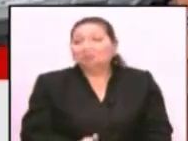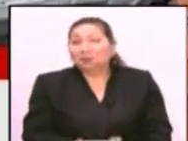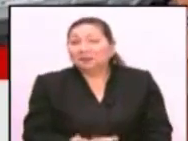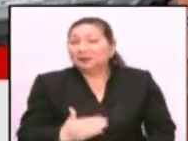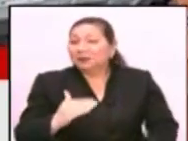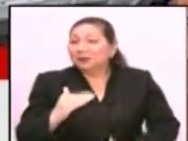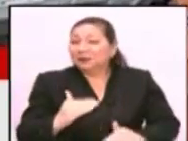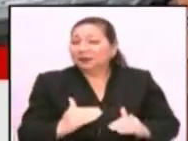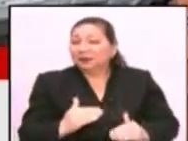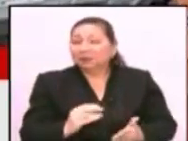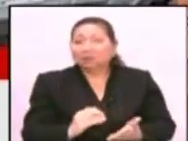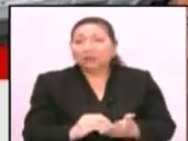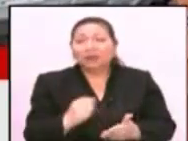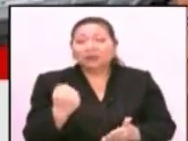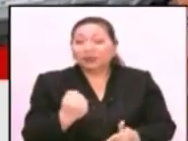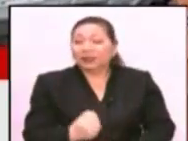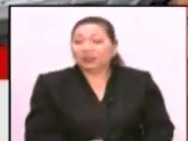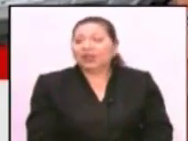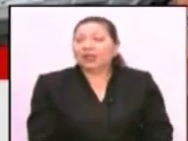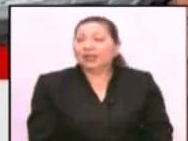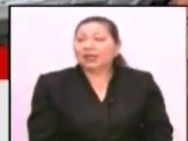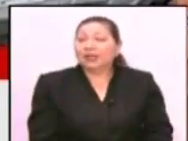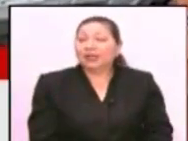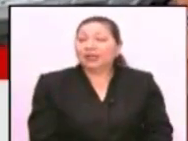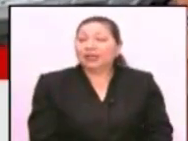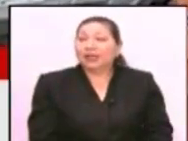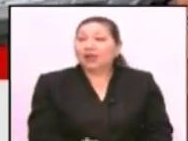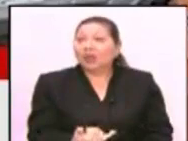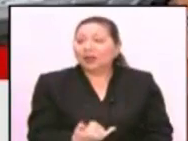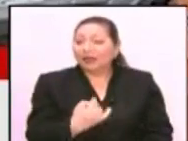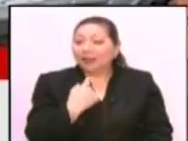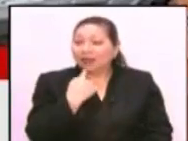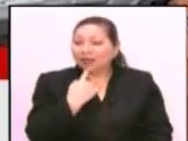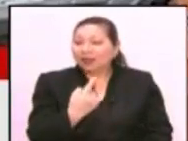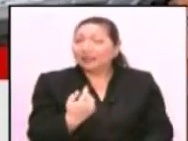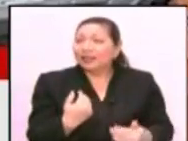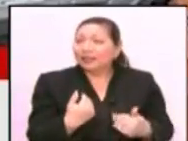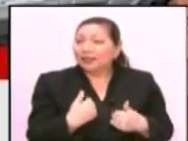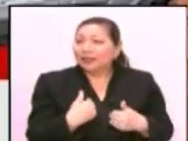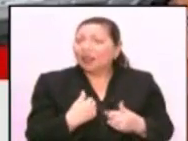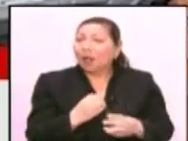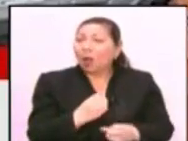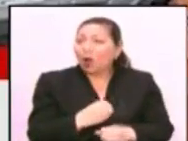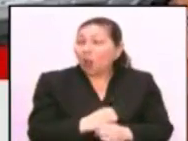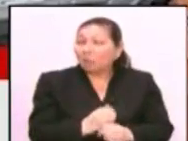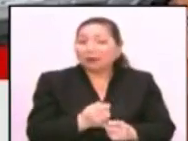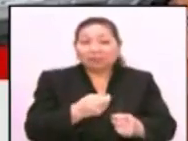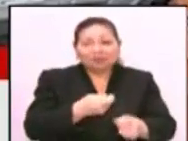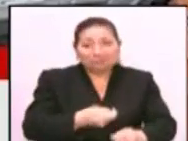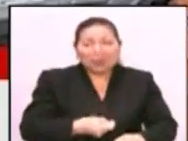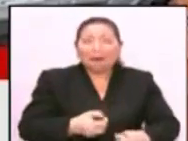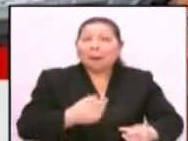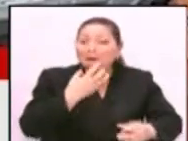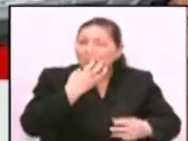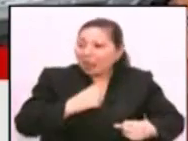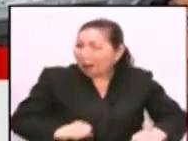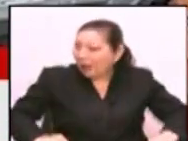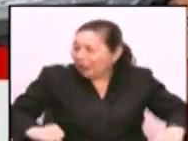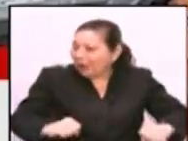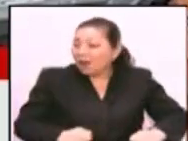Posiblemente la desigualdad es un indicador más fuerte. Pero hoy día, presidente, por ejemplo, tenemos obreros, agricultores,